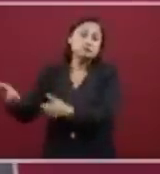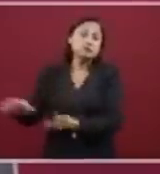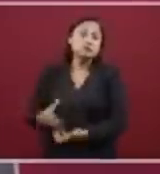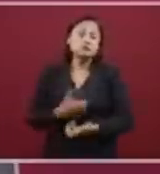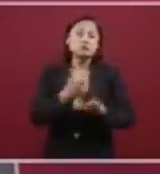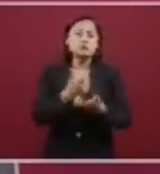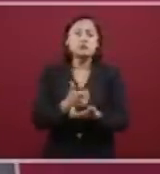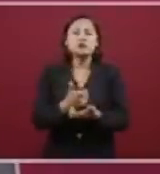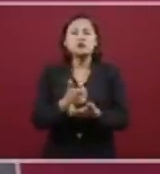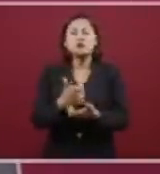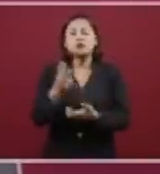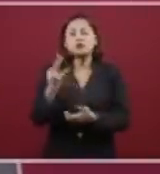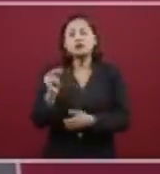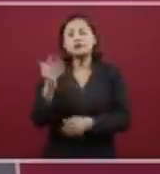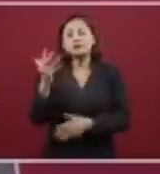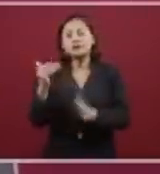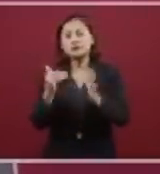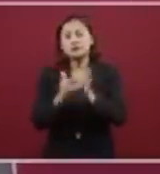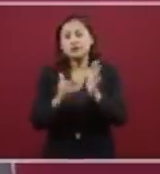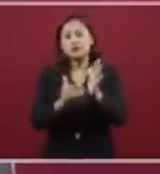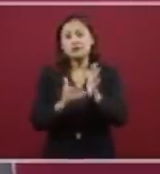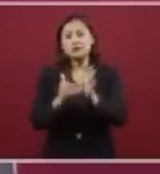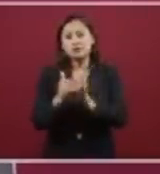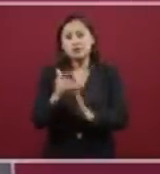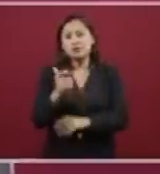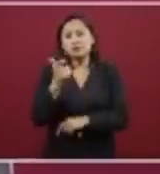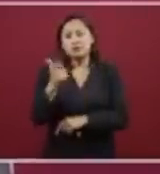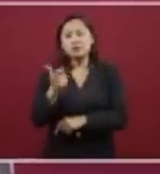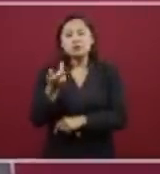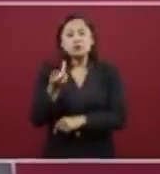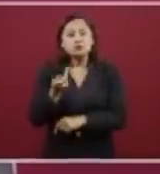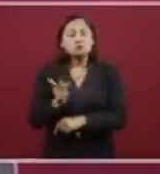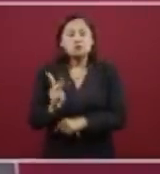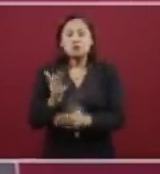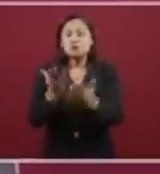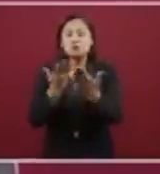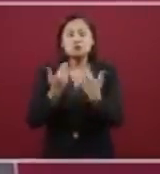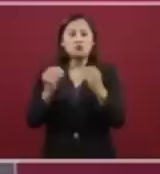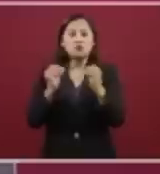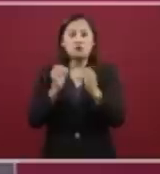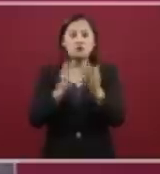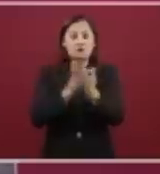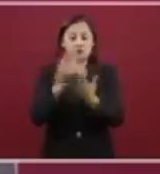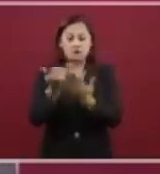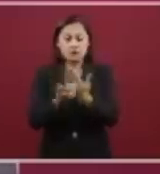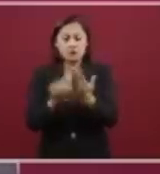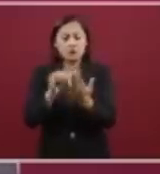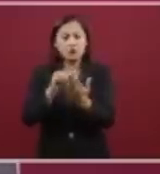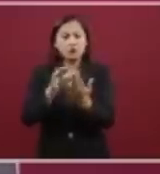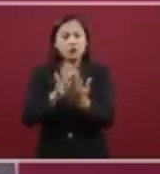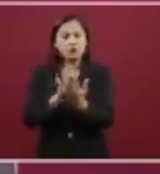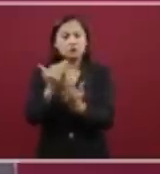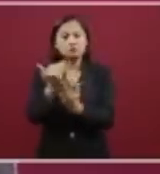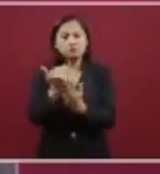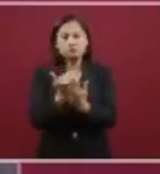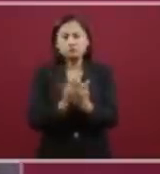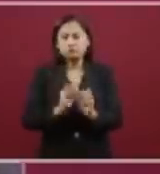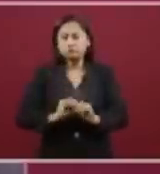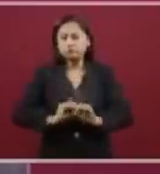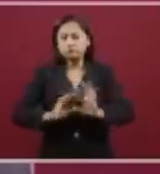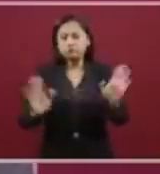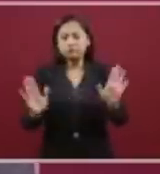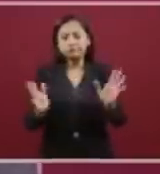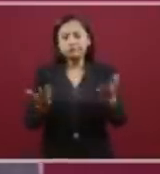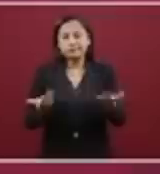de pesos sin disponer de un proyecto ejecutivo que incluyera una ingeniería de detalle lo que provocó